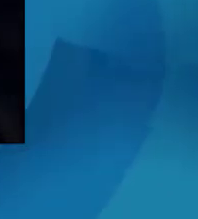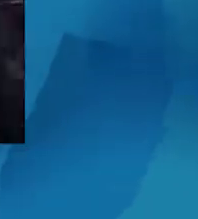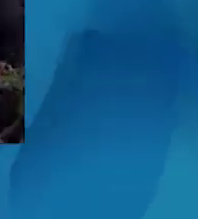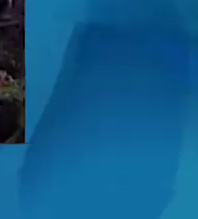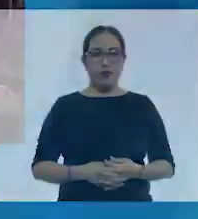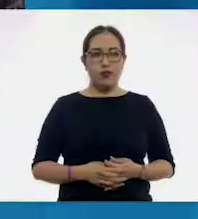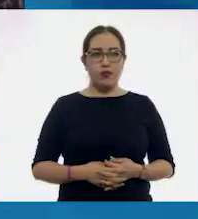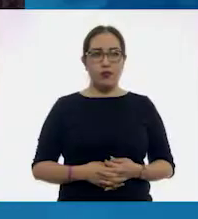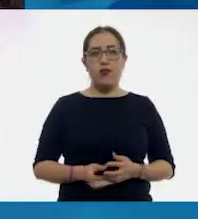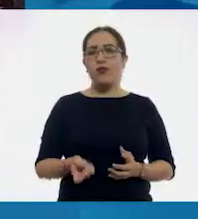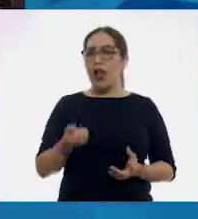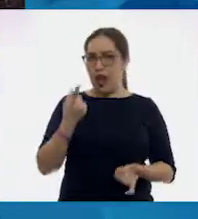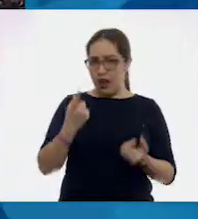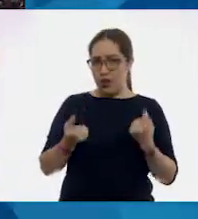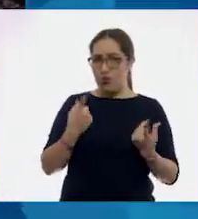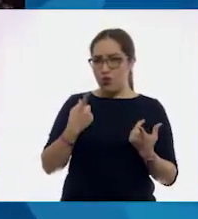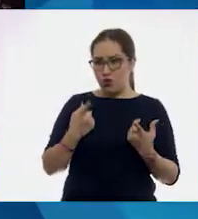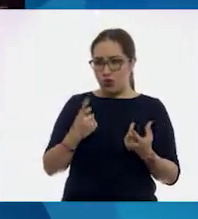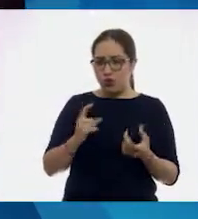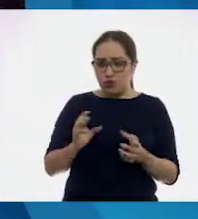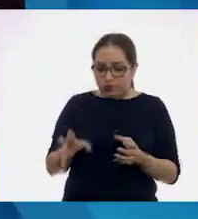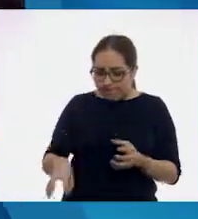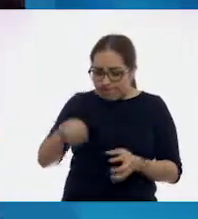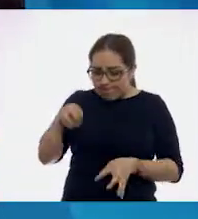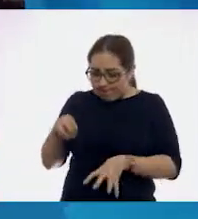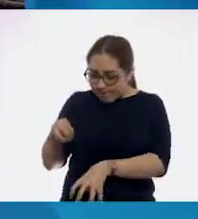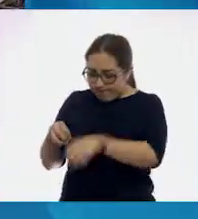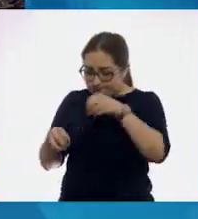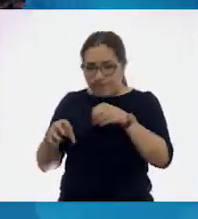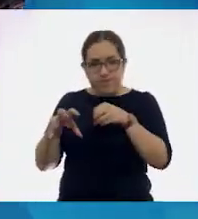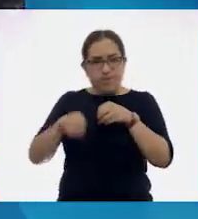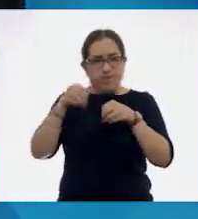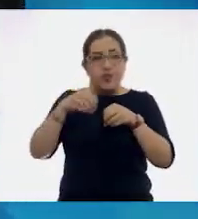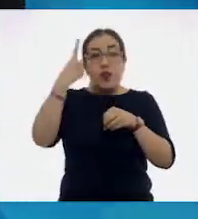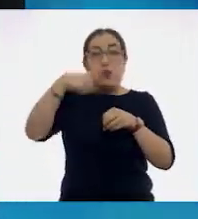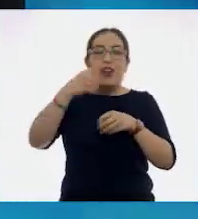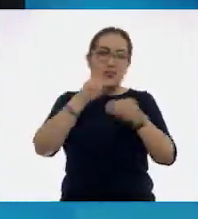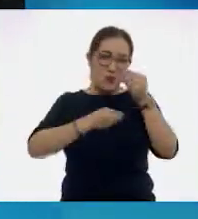Algunos los cortamos para hacer sabrosos guisos.